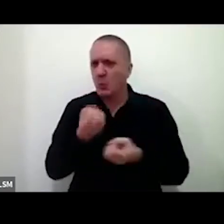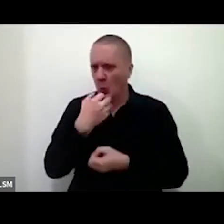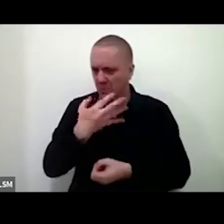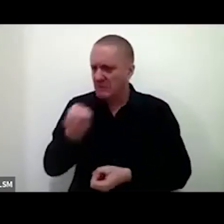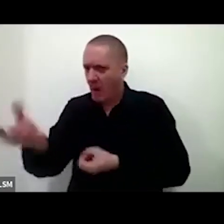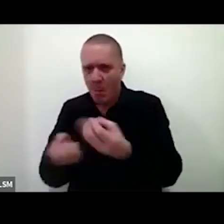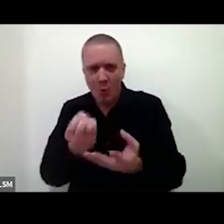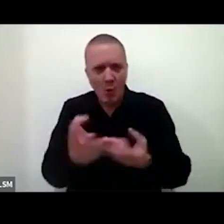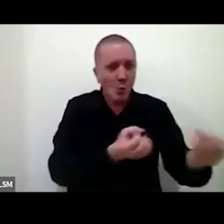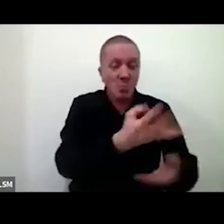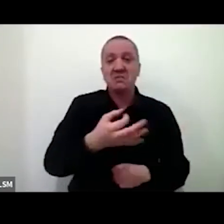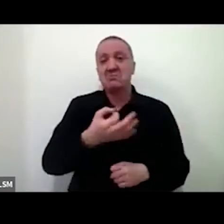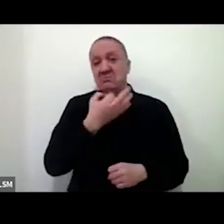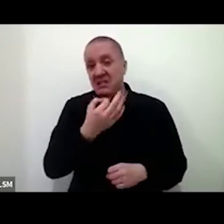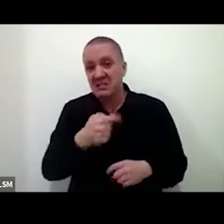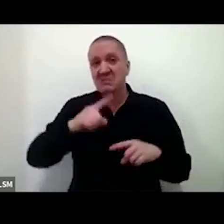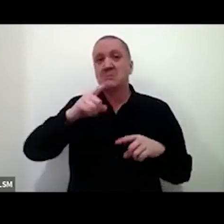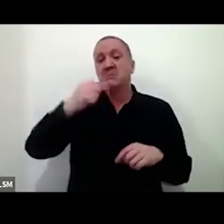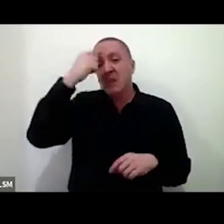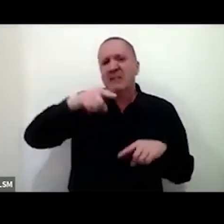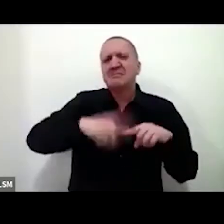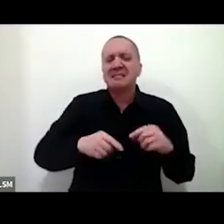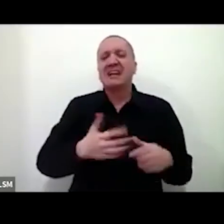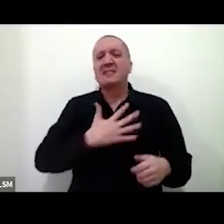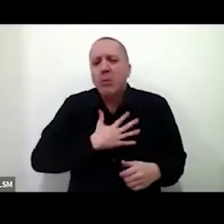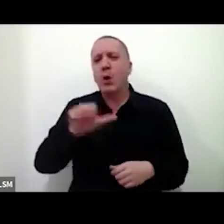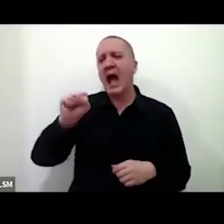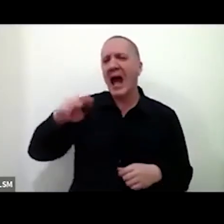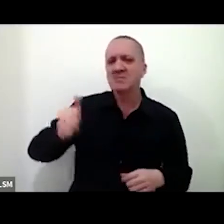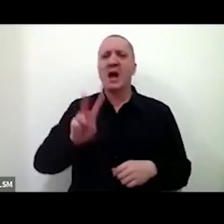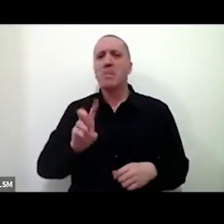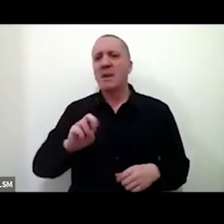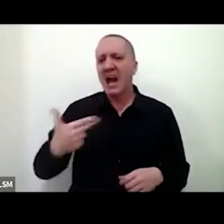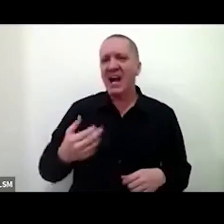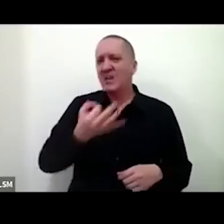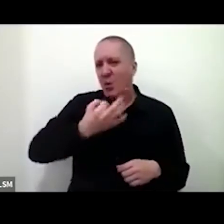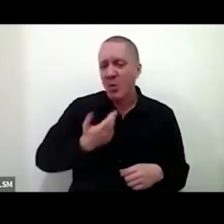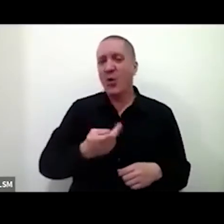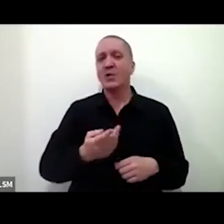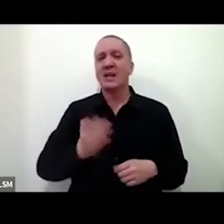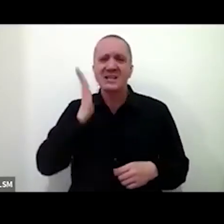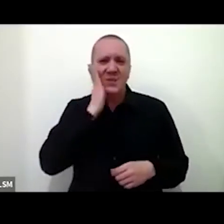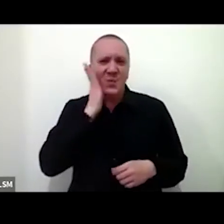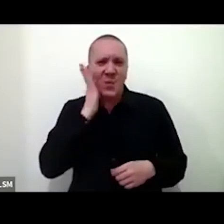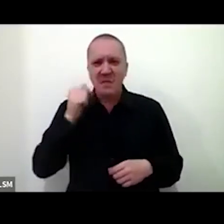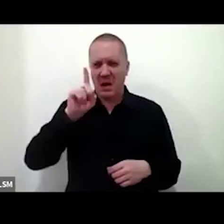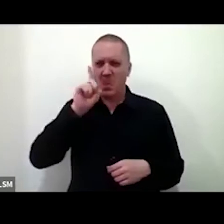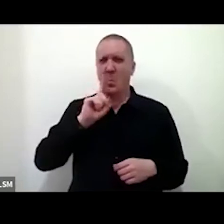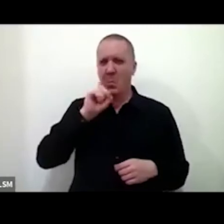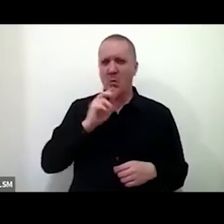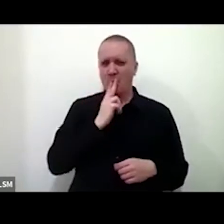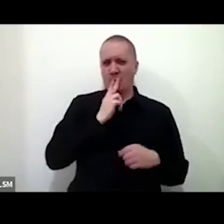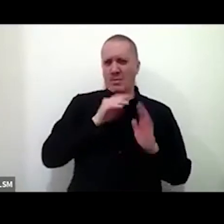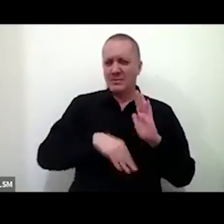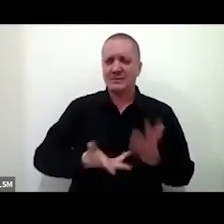hormonas, toallitas higiénicas también para la gestión menstrual de nuestros compañeros. Los consumos problemáticos también